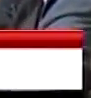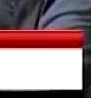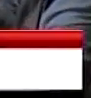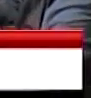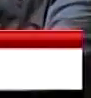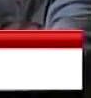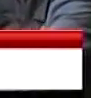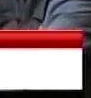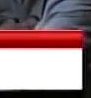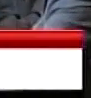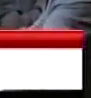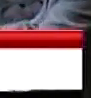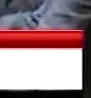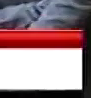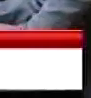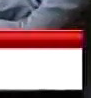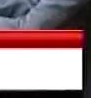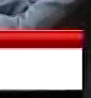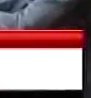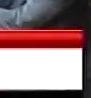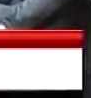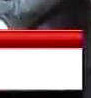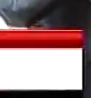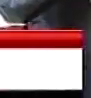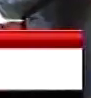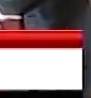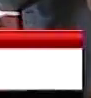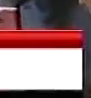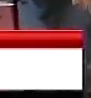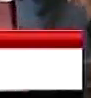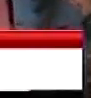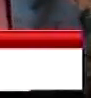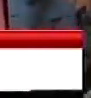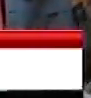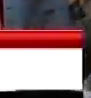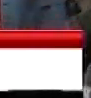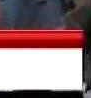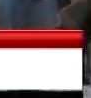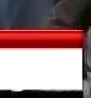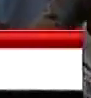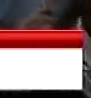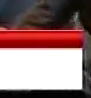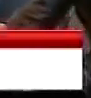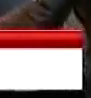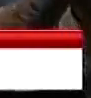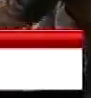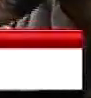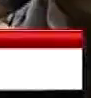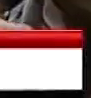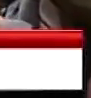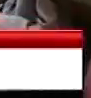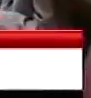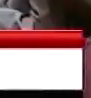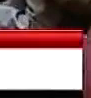quórum. 1, 2, 3, 4, 5, 6, 7, 8, 9, 10.